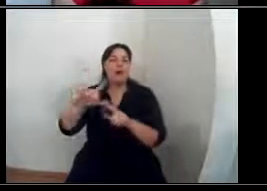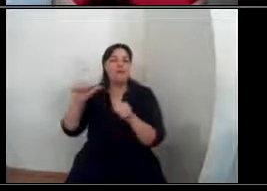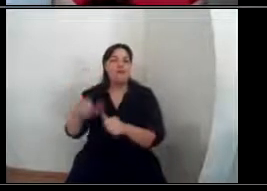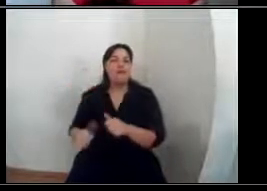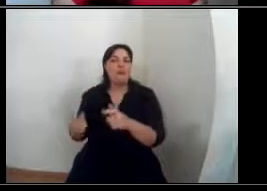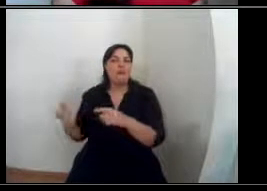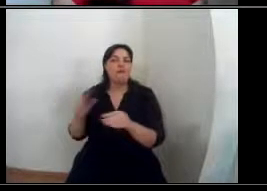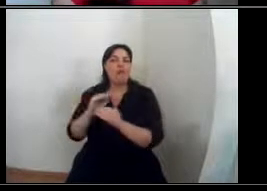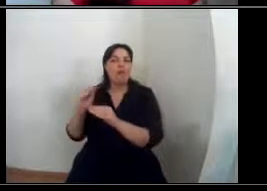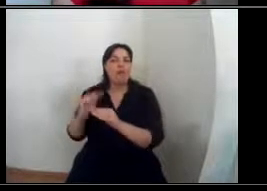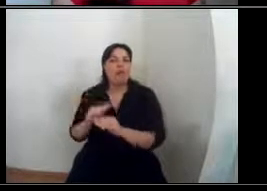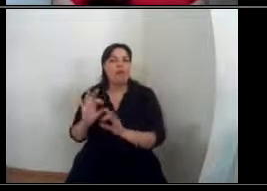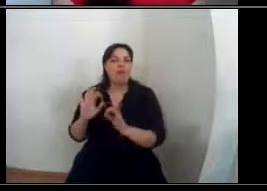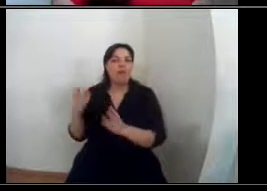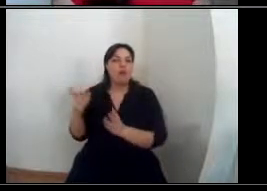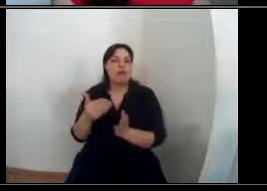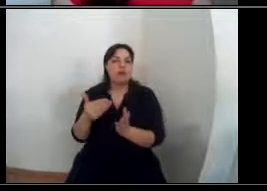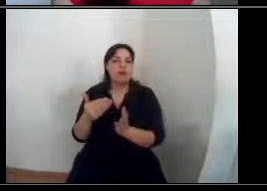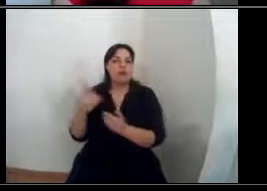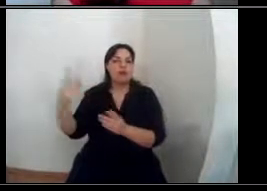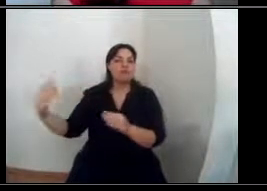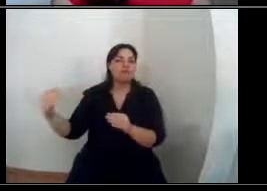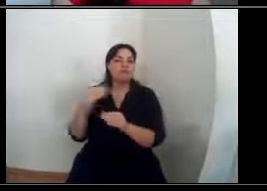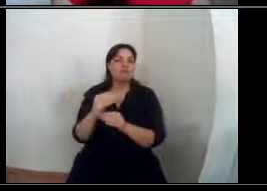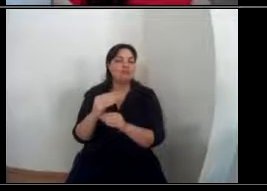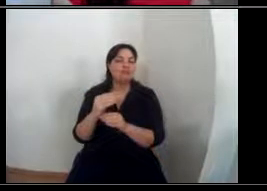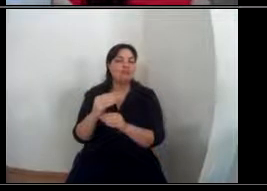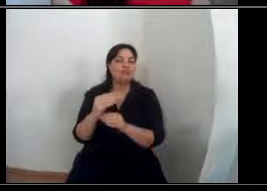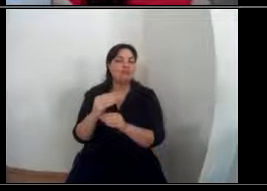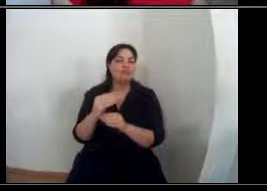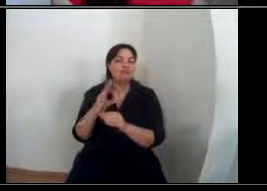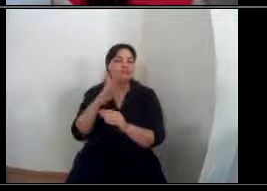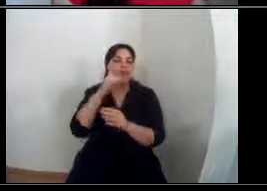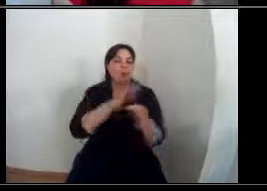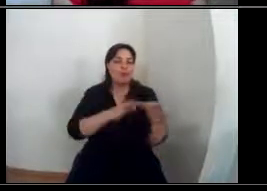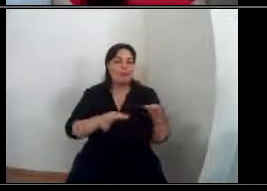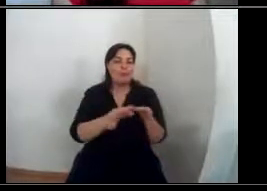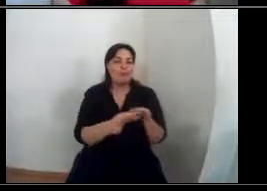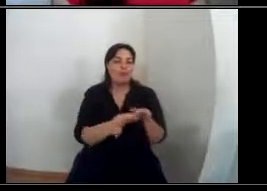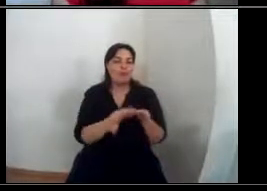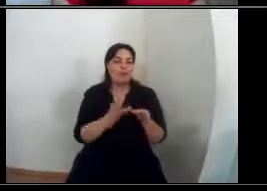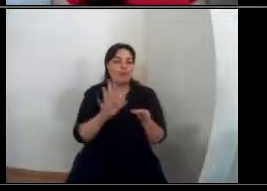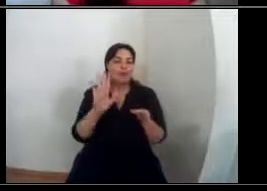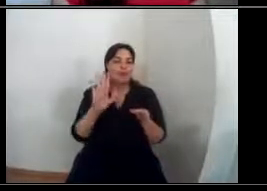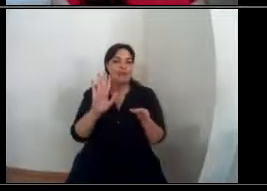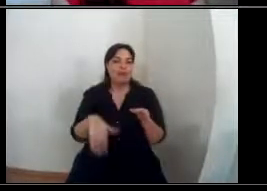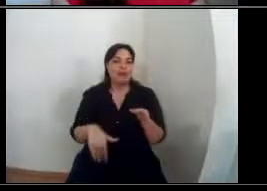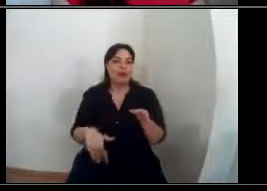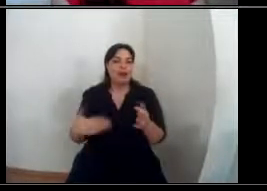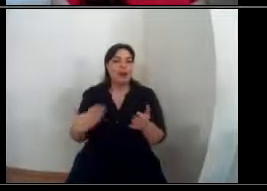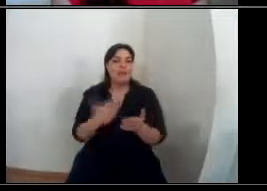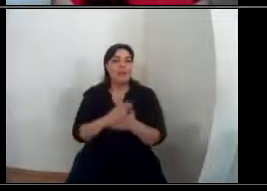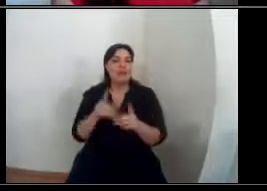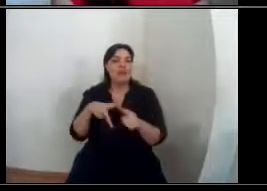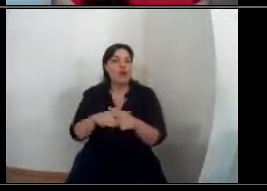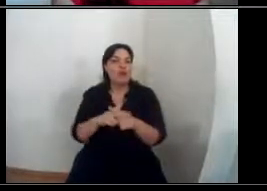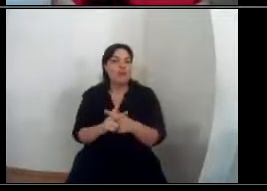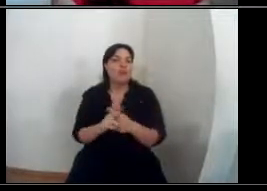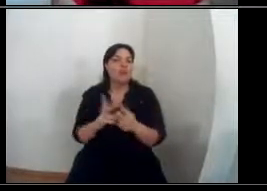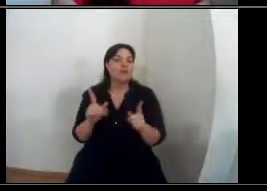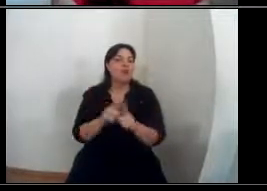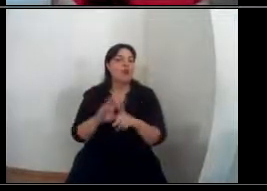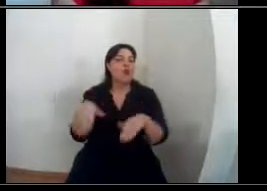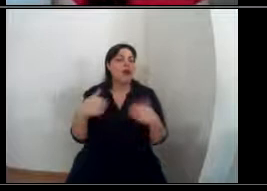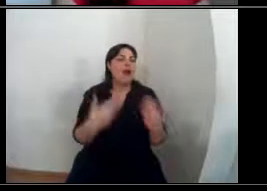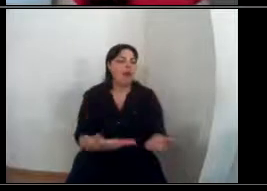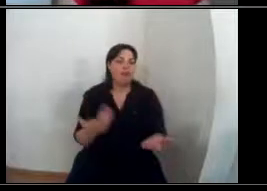financiación o los mecanismos de ayuda que lanzan desde allí para revertir en municipios son el medio, la herramienta o es el fin, el regalo.